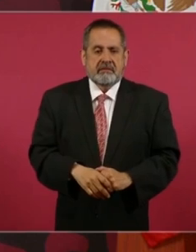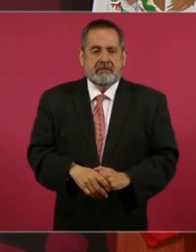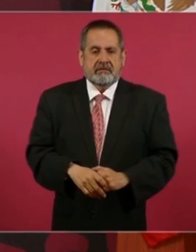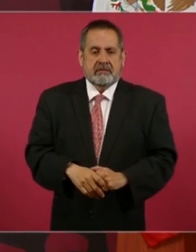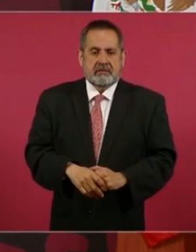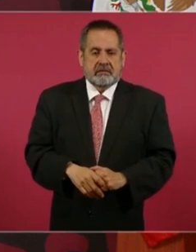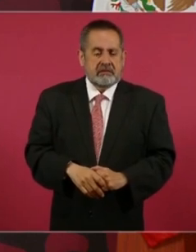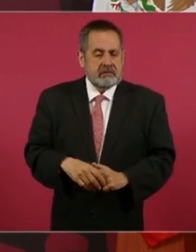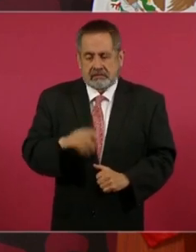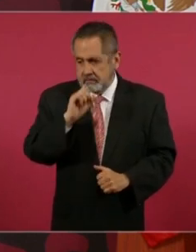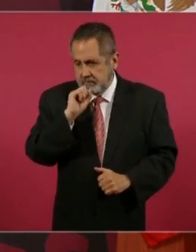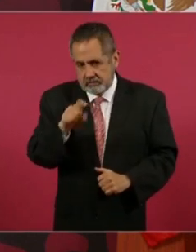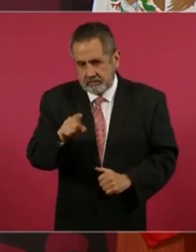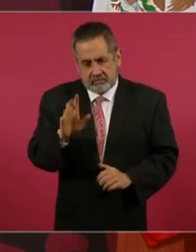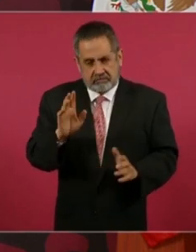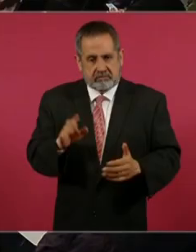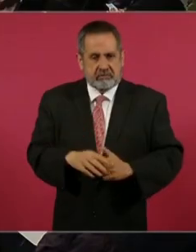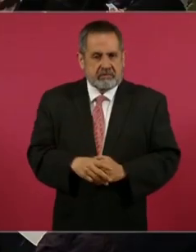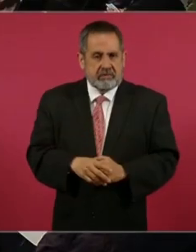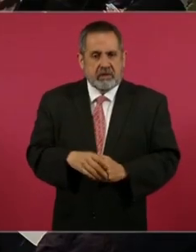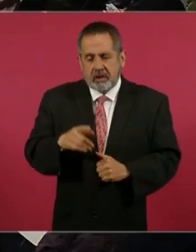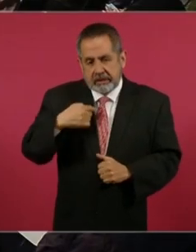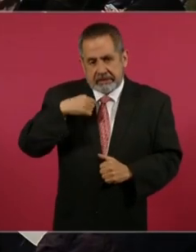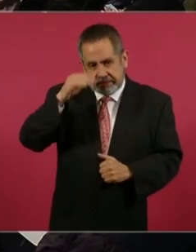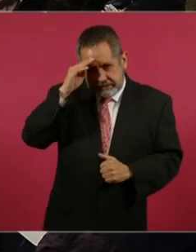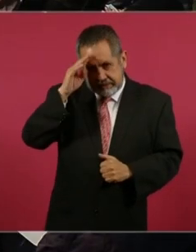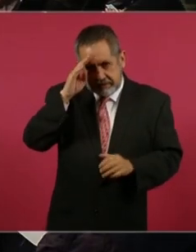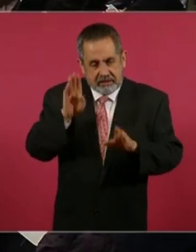Y lo mismo, o sea, buscar